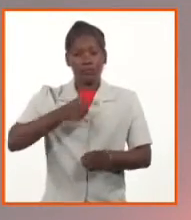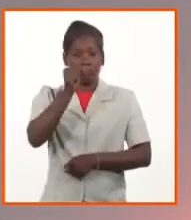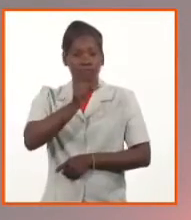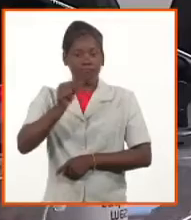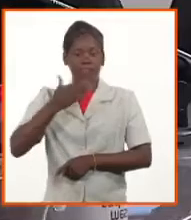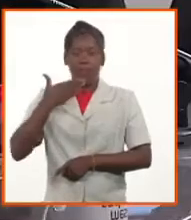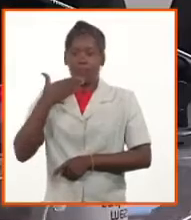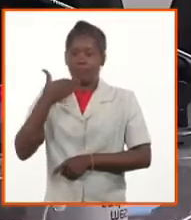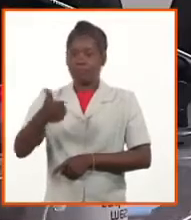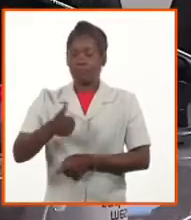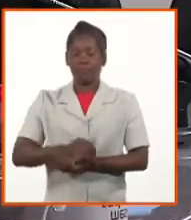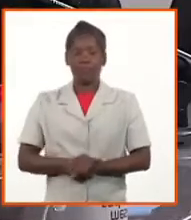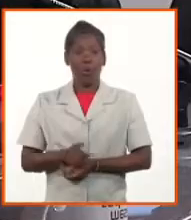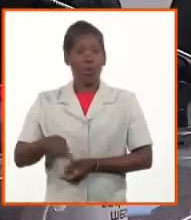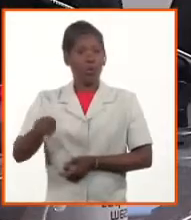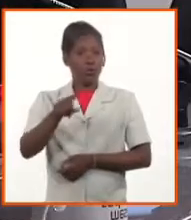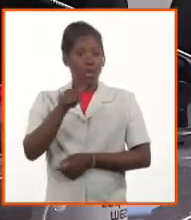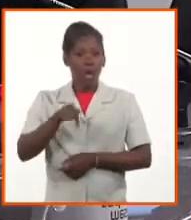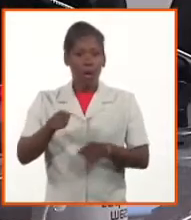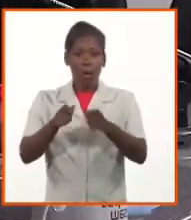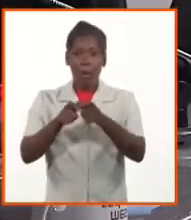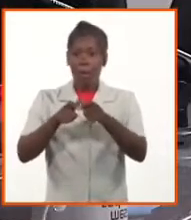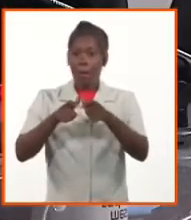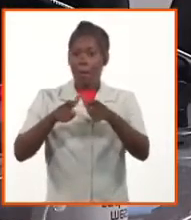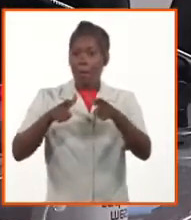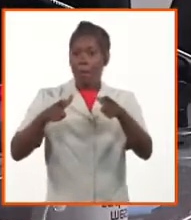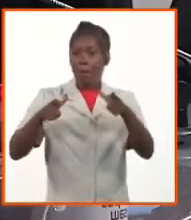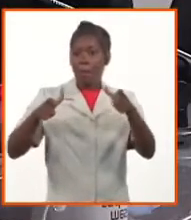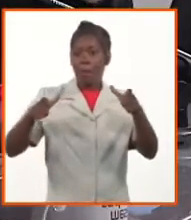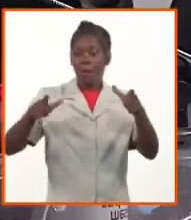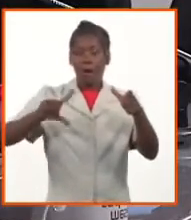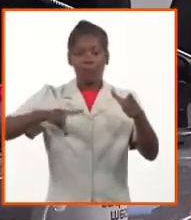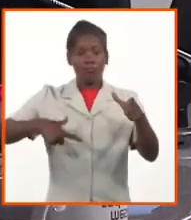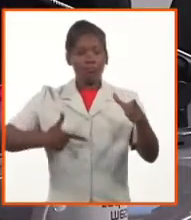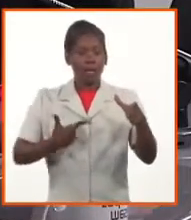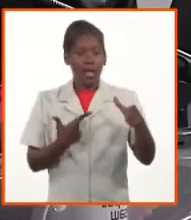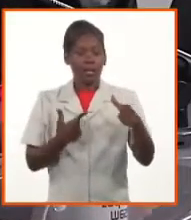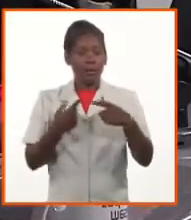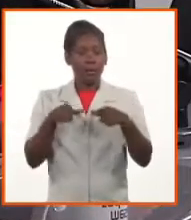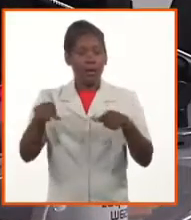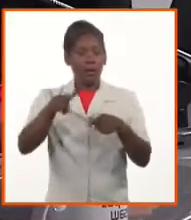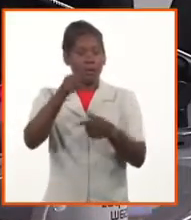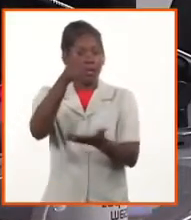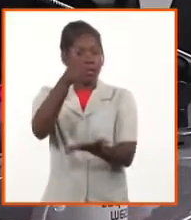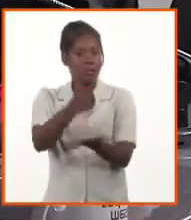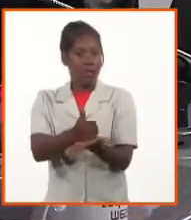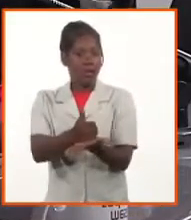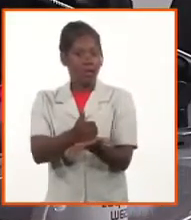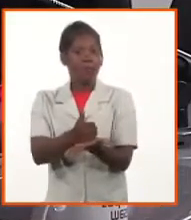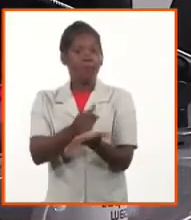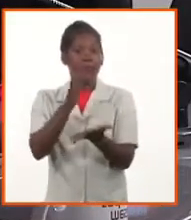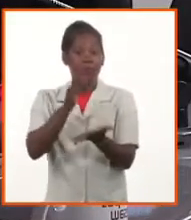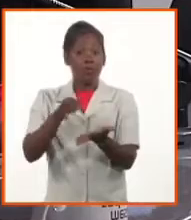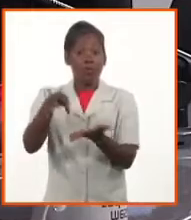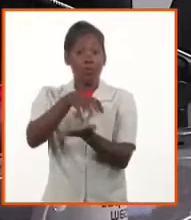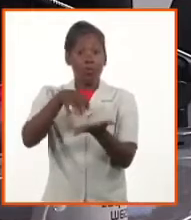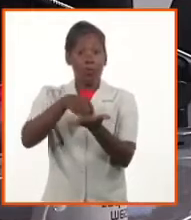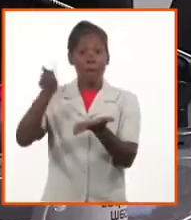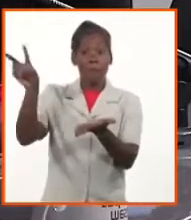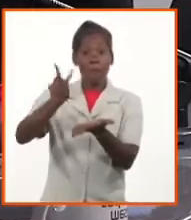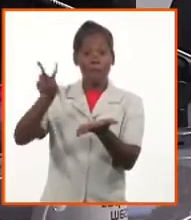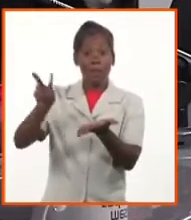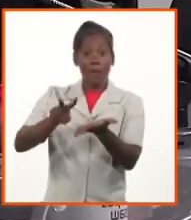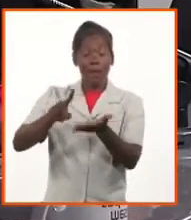que ya están, son un centro cultural en pleno centro de La Habana, la sede de la Asociación Hermanos ahí, el Pabellón Cuba, un centro de